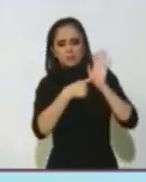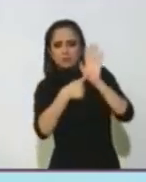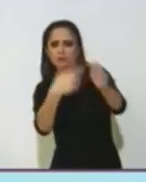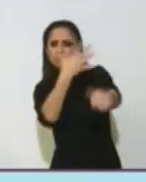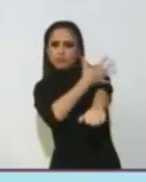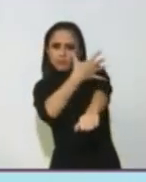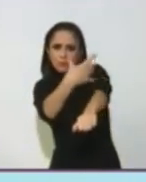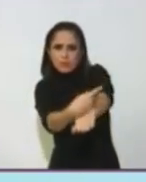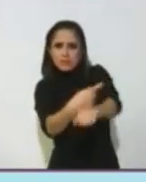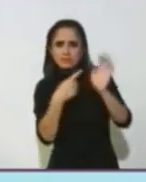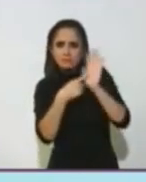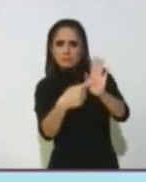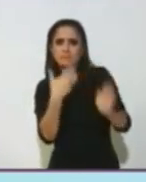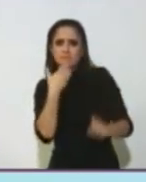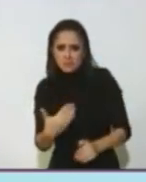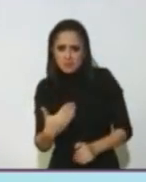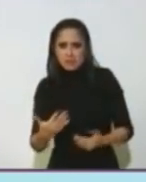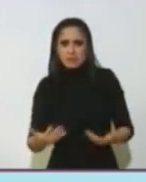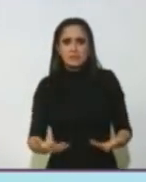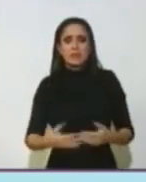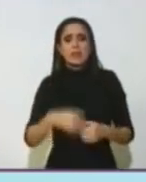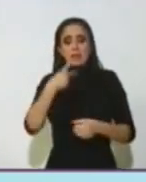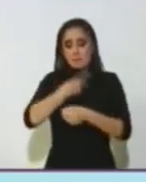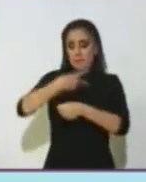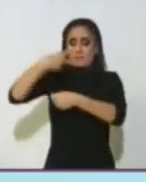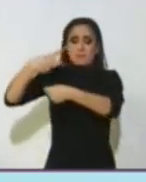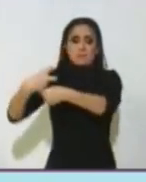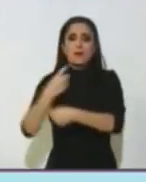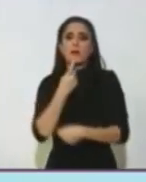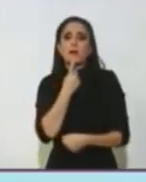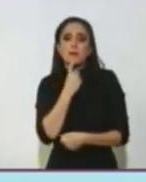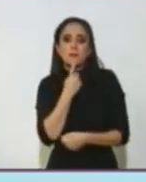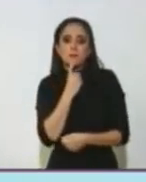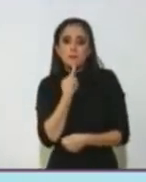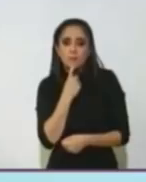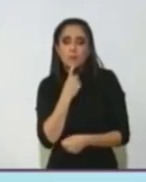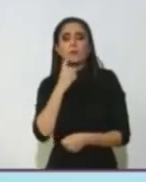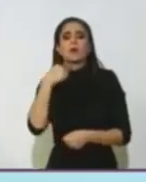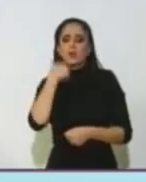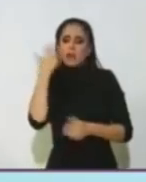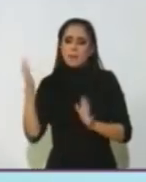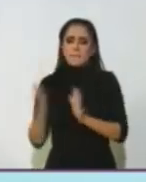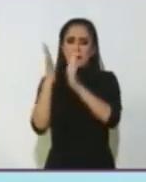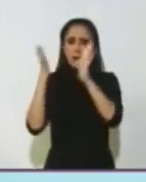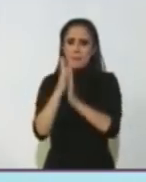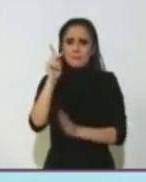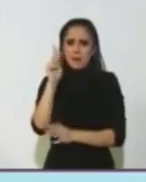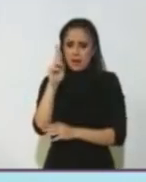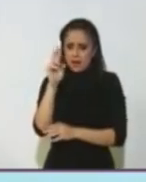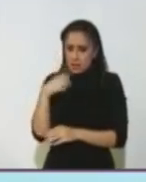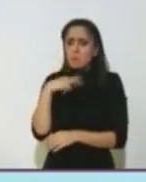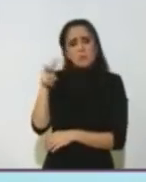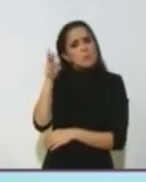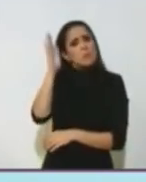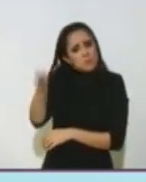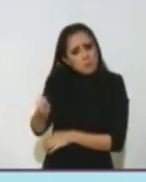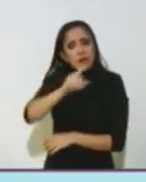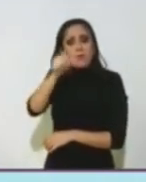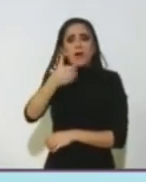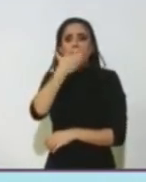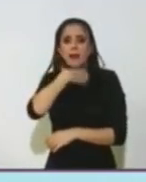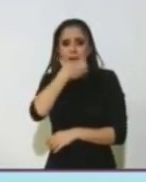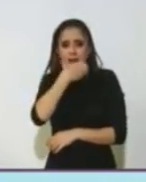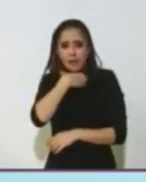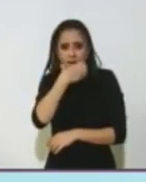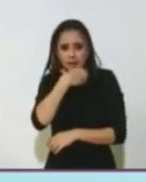donde hemos trabajado me invitó a andrés manuel lópez obrador a participar en el perredé después lázaro cárdenas batel